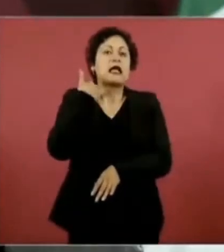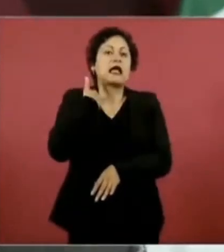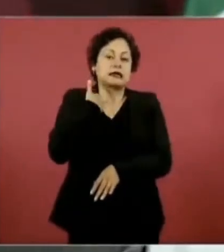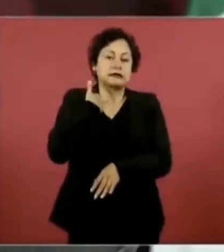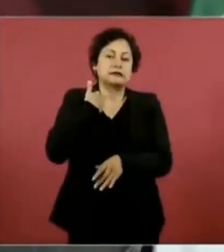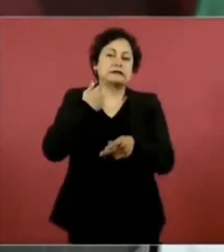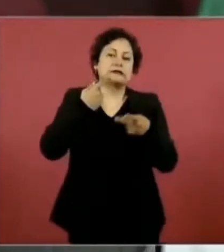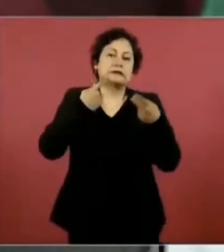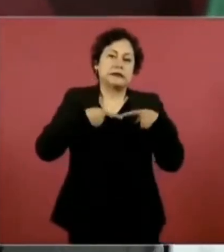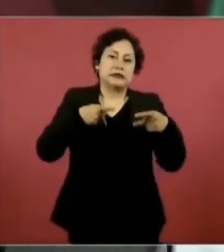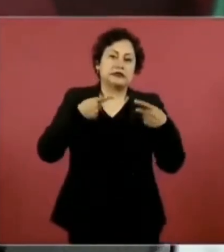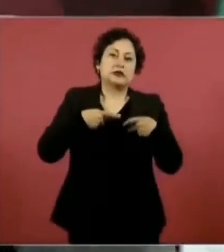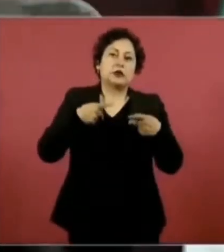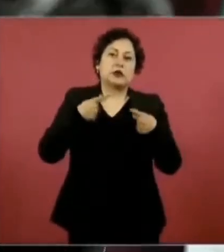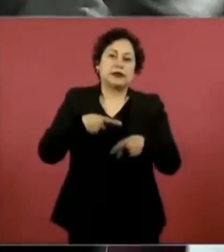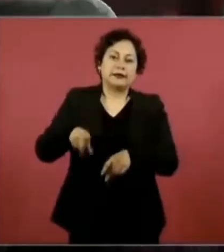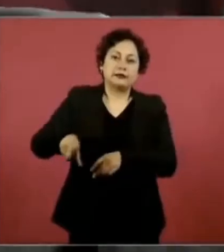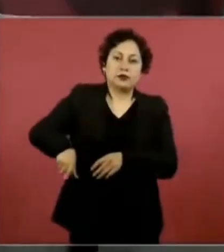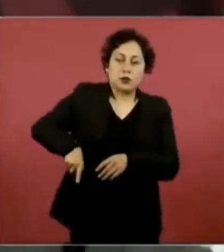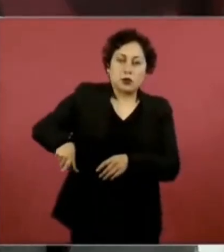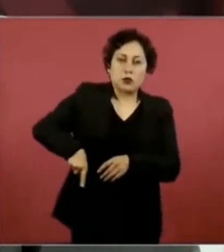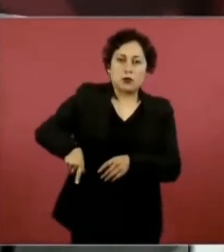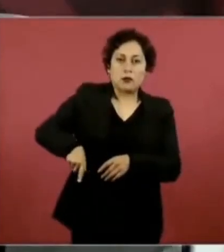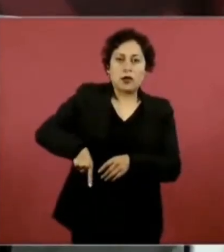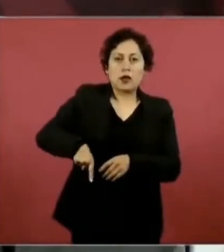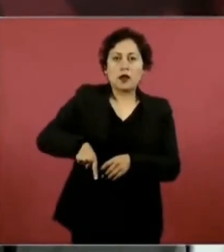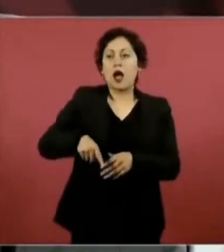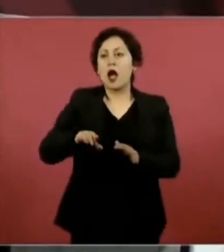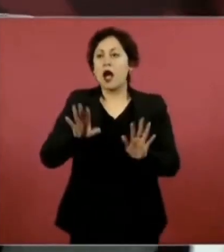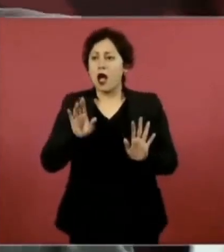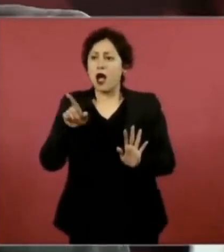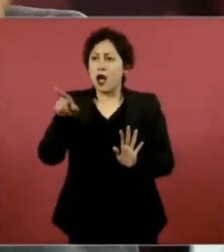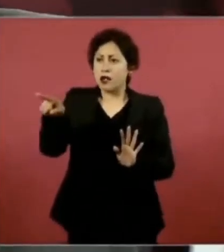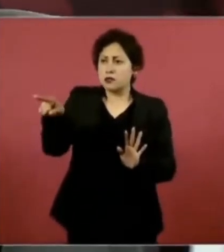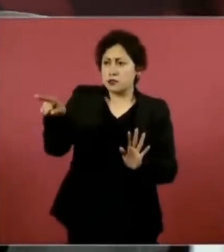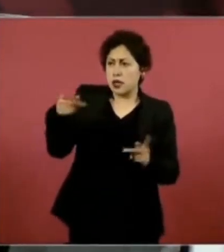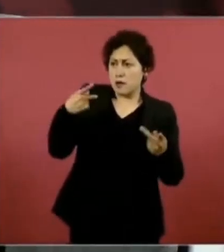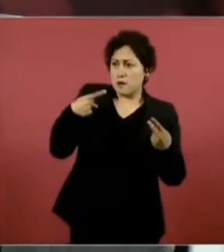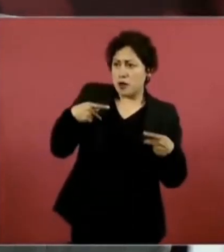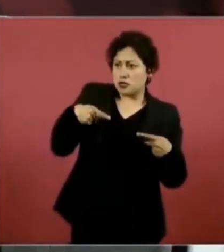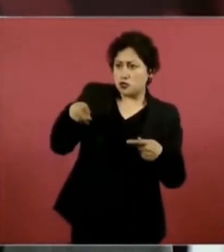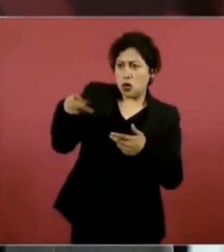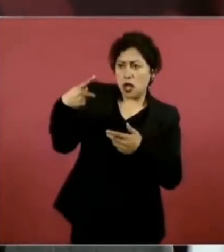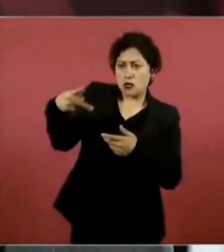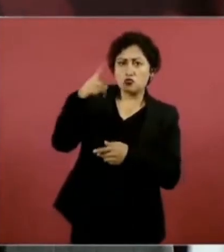libremente, que el pueblo mandaba y era puro cuento.